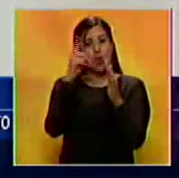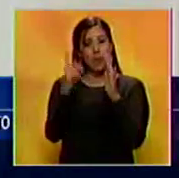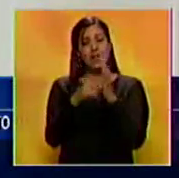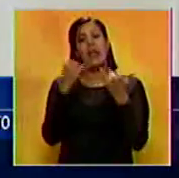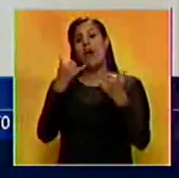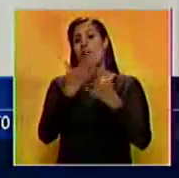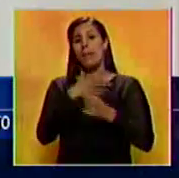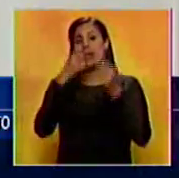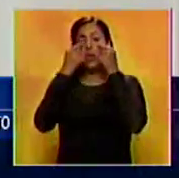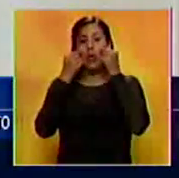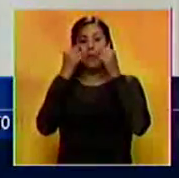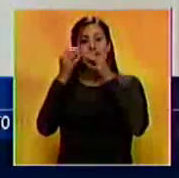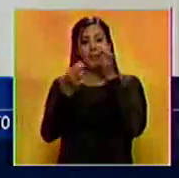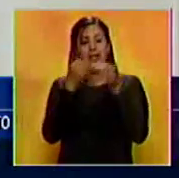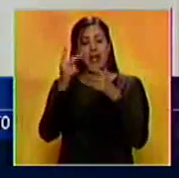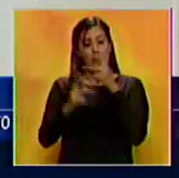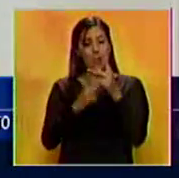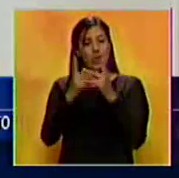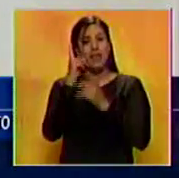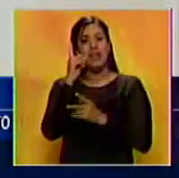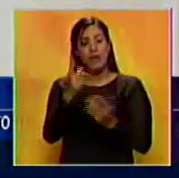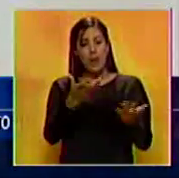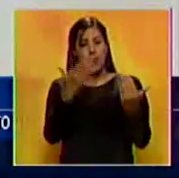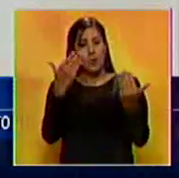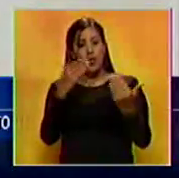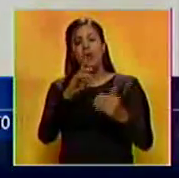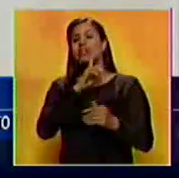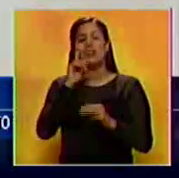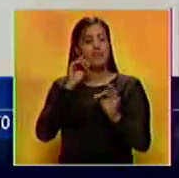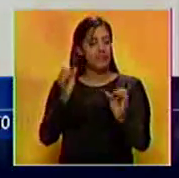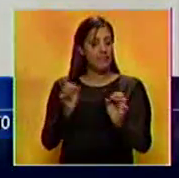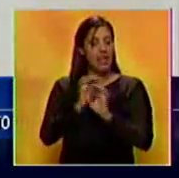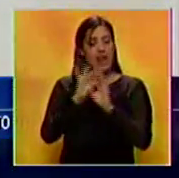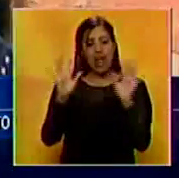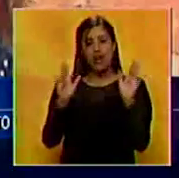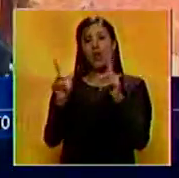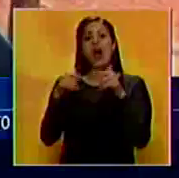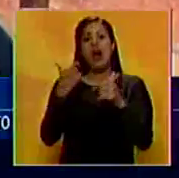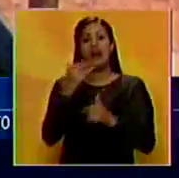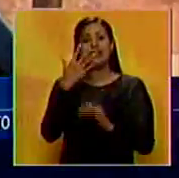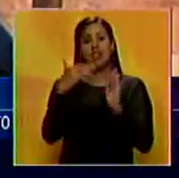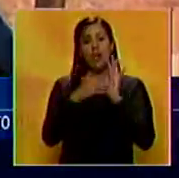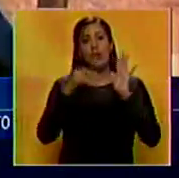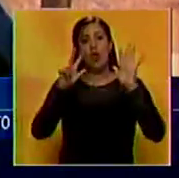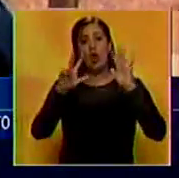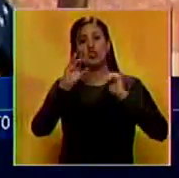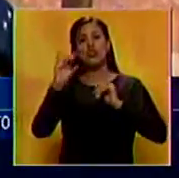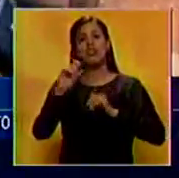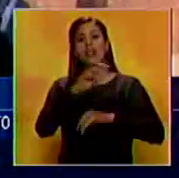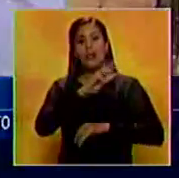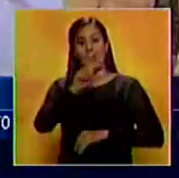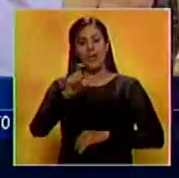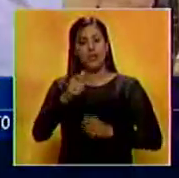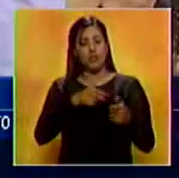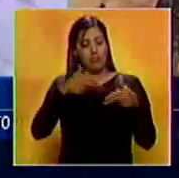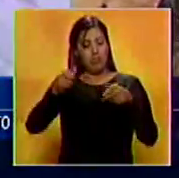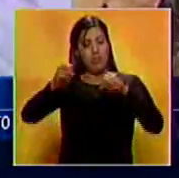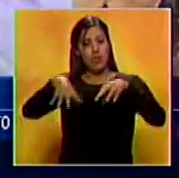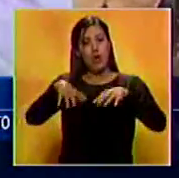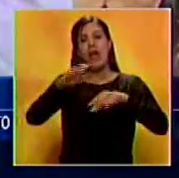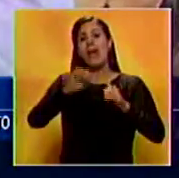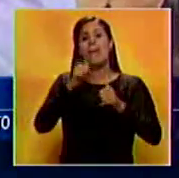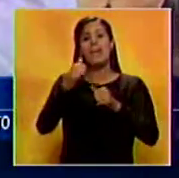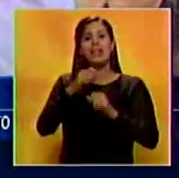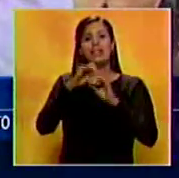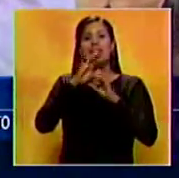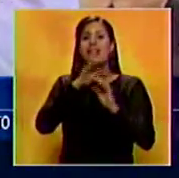presidente Juan Manuel Santos aseguró que el proceso de desarme es un hecho e informó que 5.800 miembros ya dejaron las armas y están